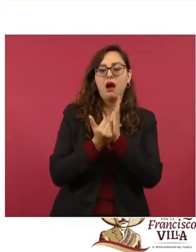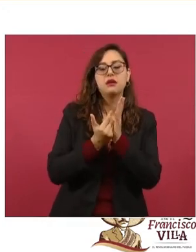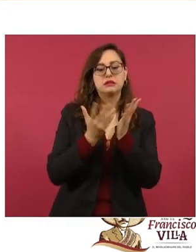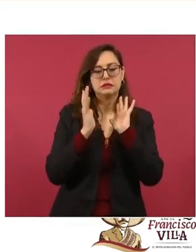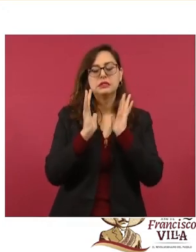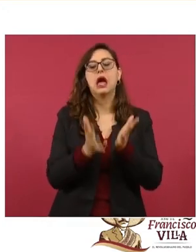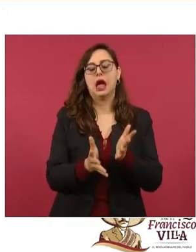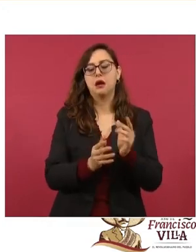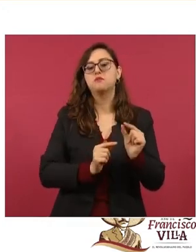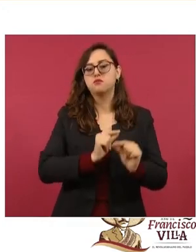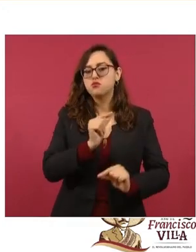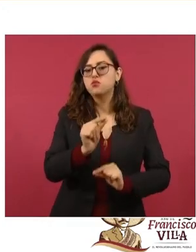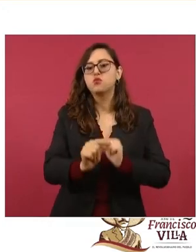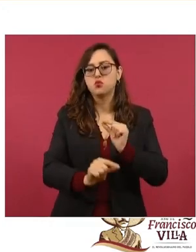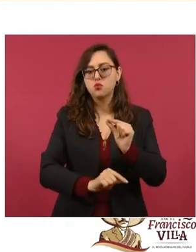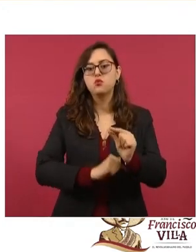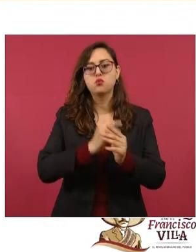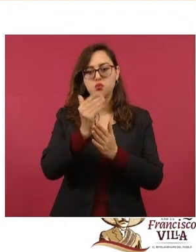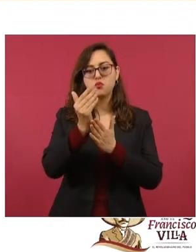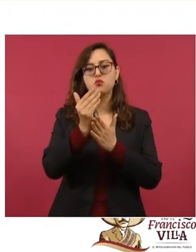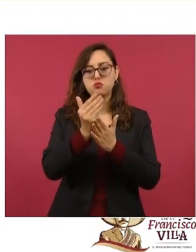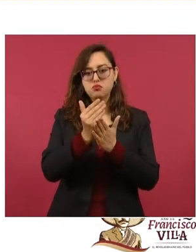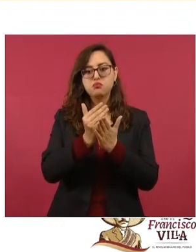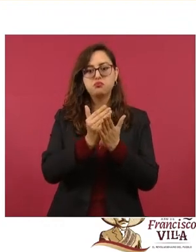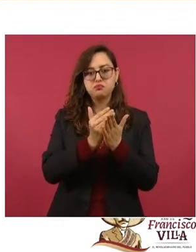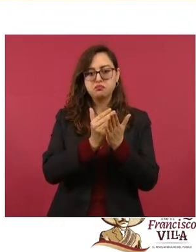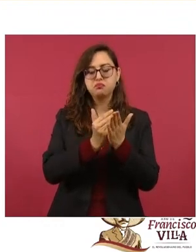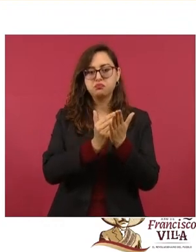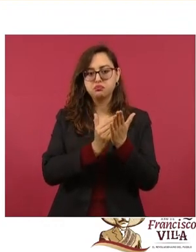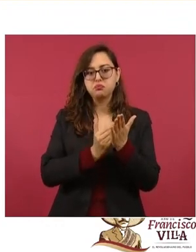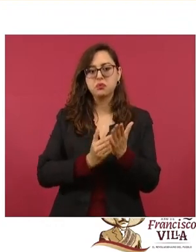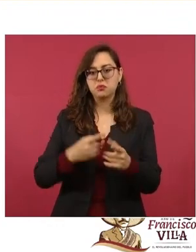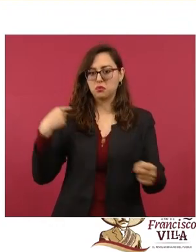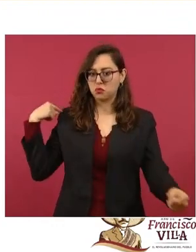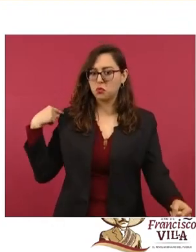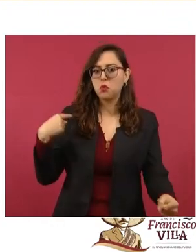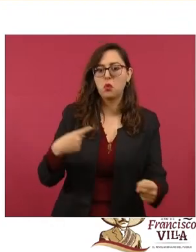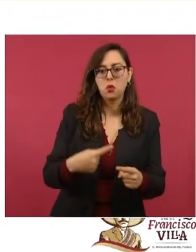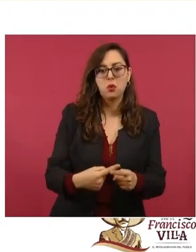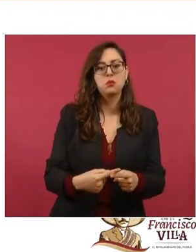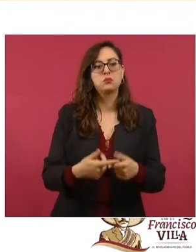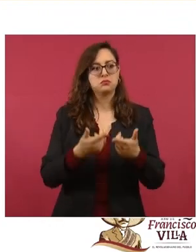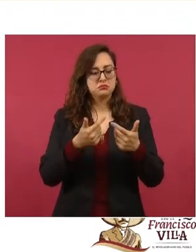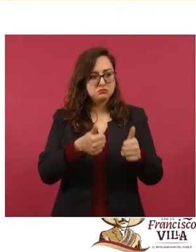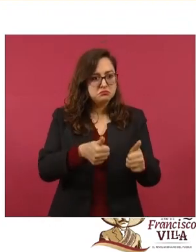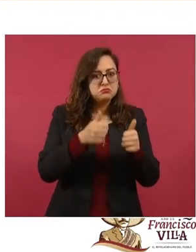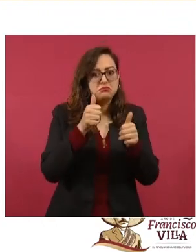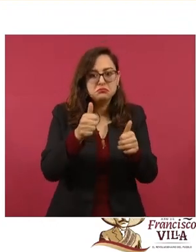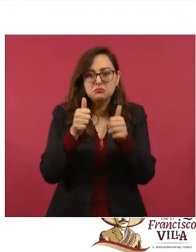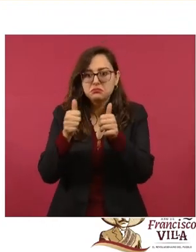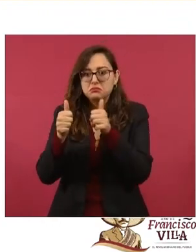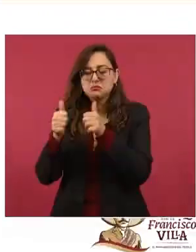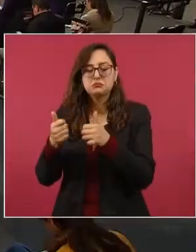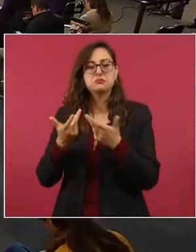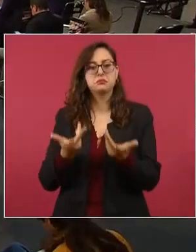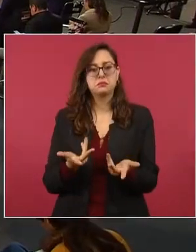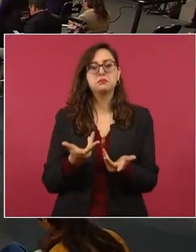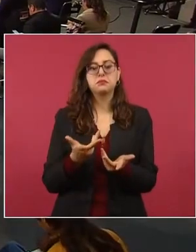Pero ahí ya nos está funcionando la estrategia de atender las causas.